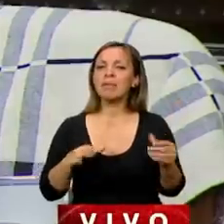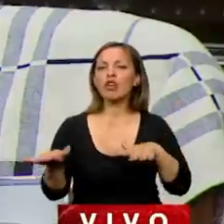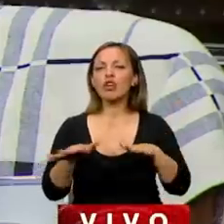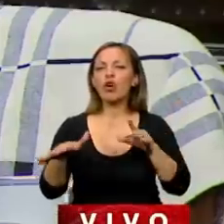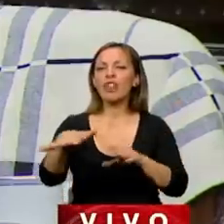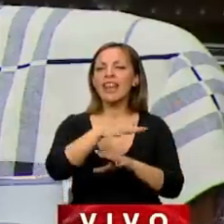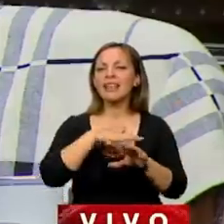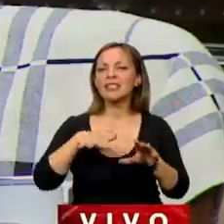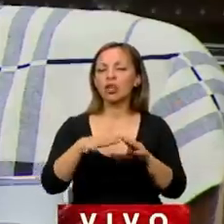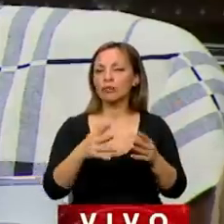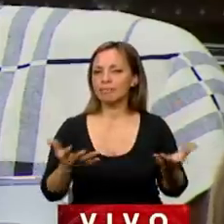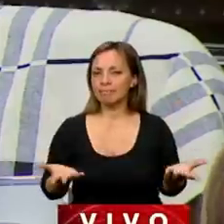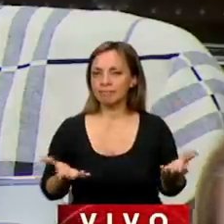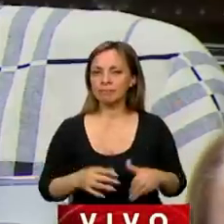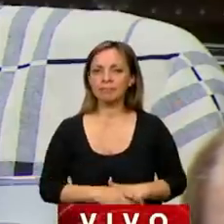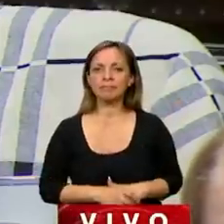a votar.